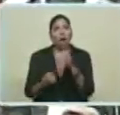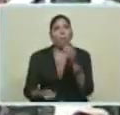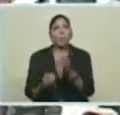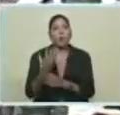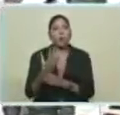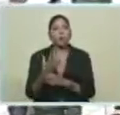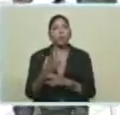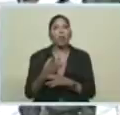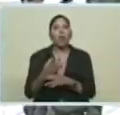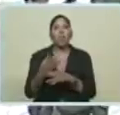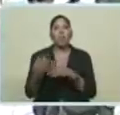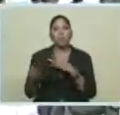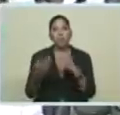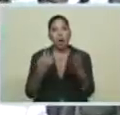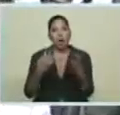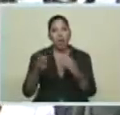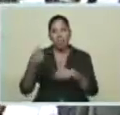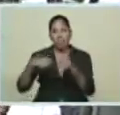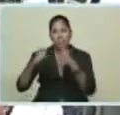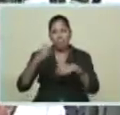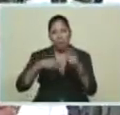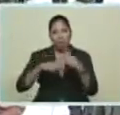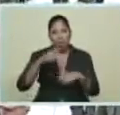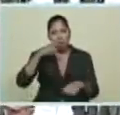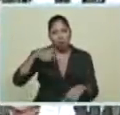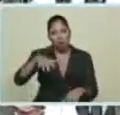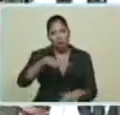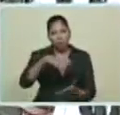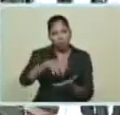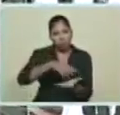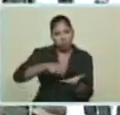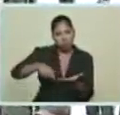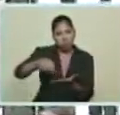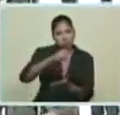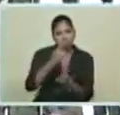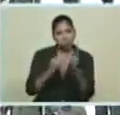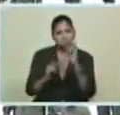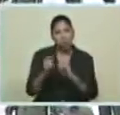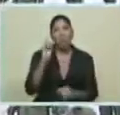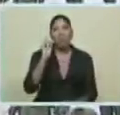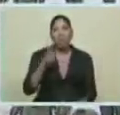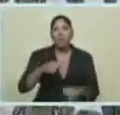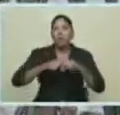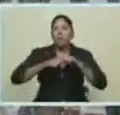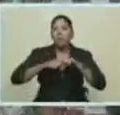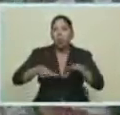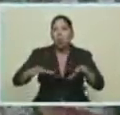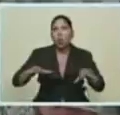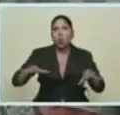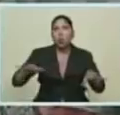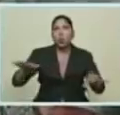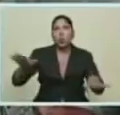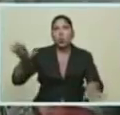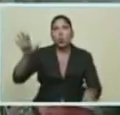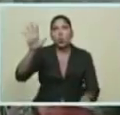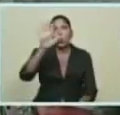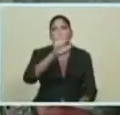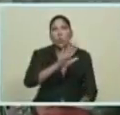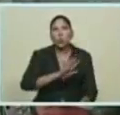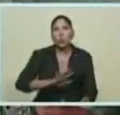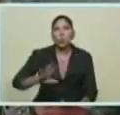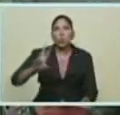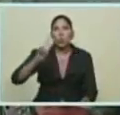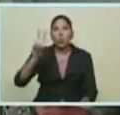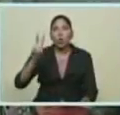del campo soberano, que deben expandirse y multiplicarse a lo largo y ancho del país de la mano de los CLAP,